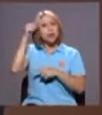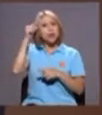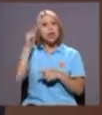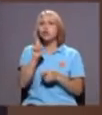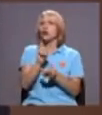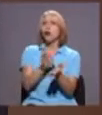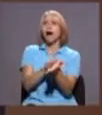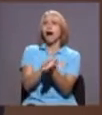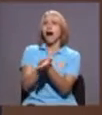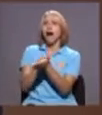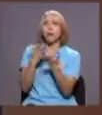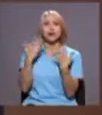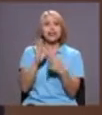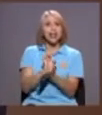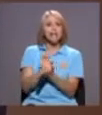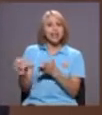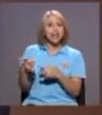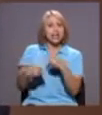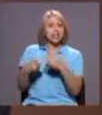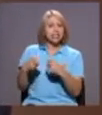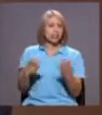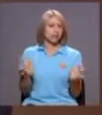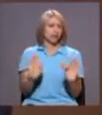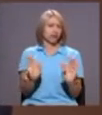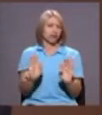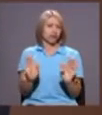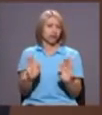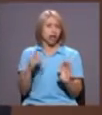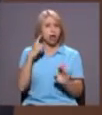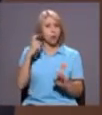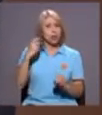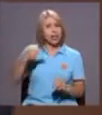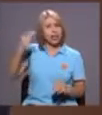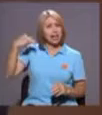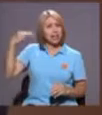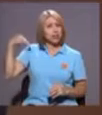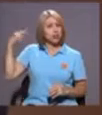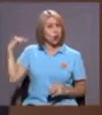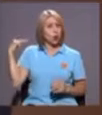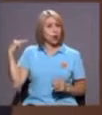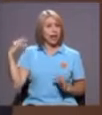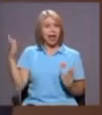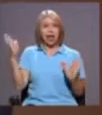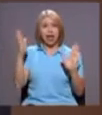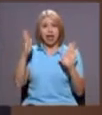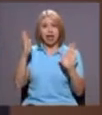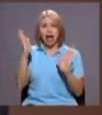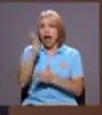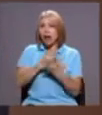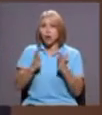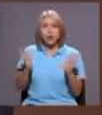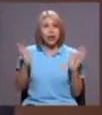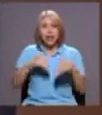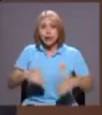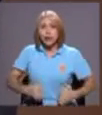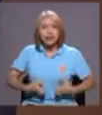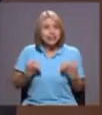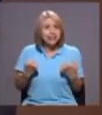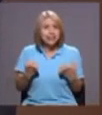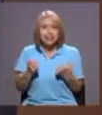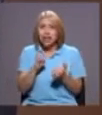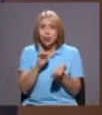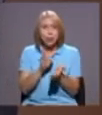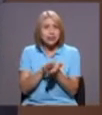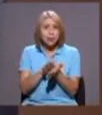una crisis, porque en la historia un hecho que no existe, pues no es aplaudido.